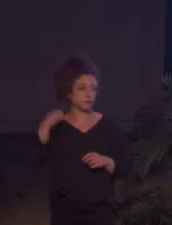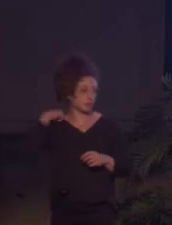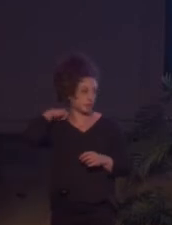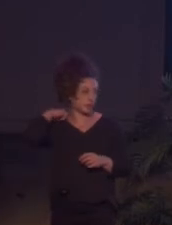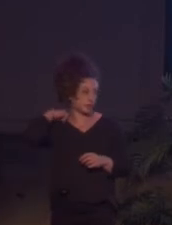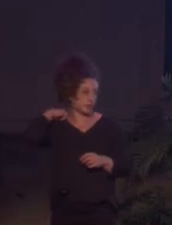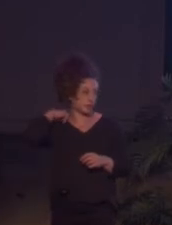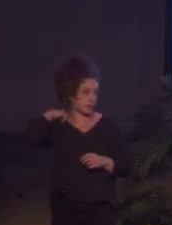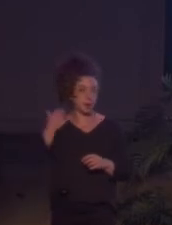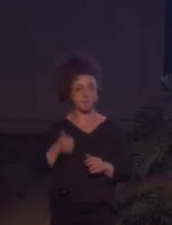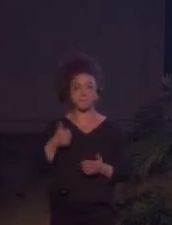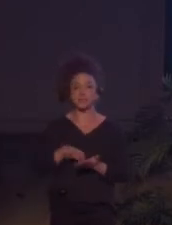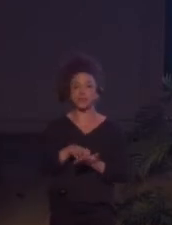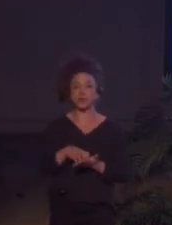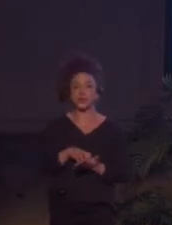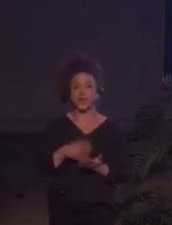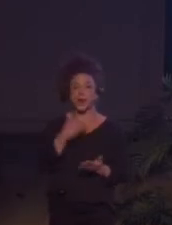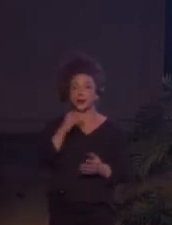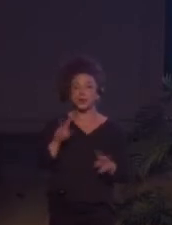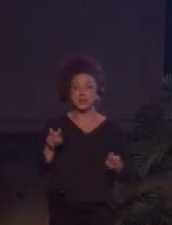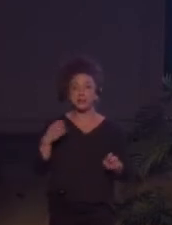¿Alguna duda más de la LEFA o...?